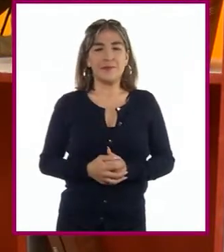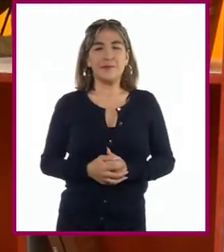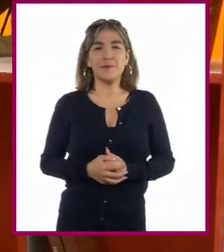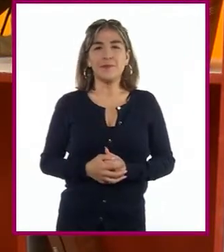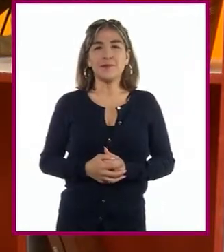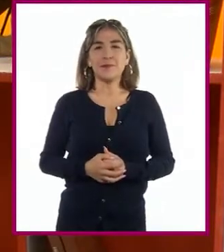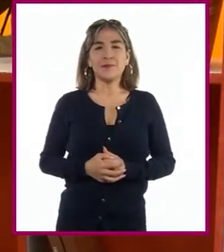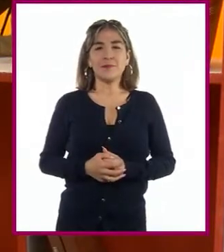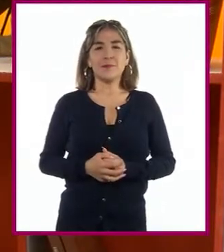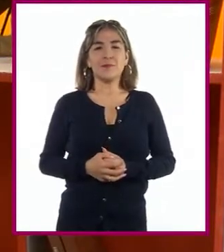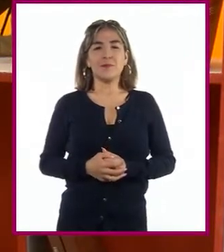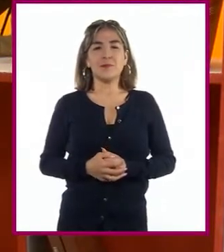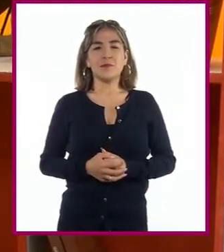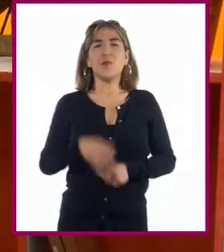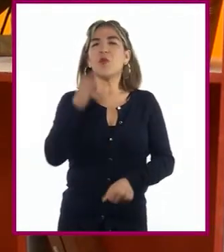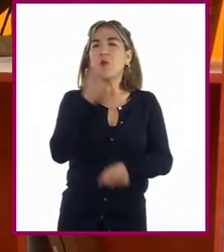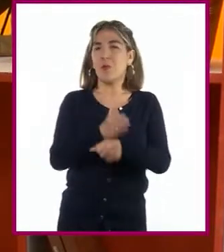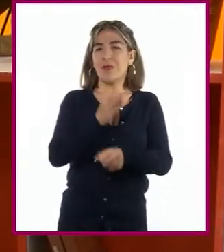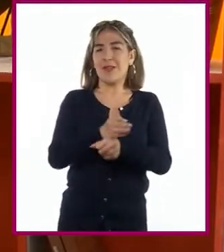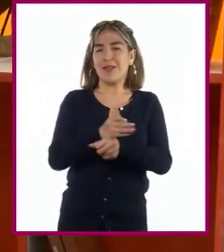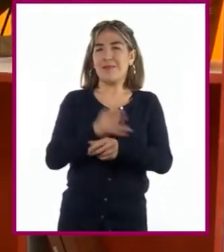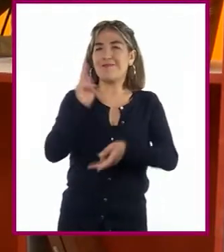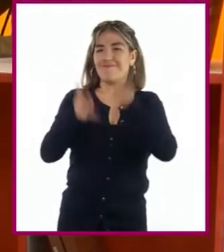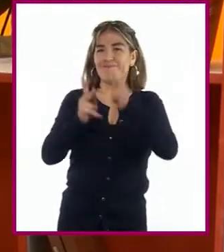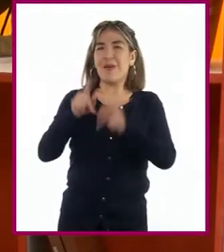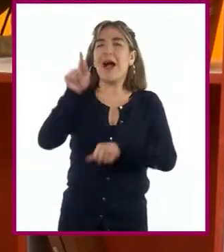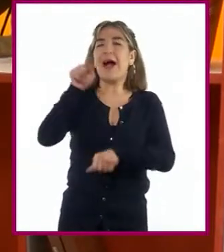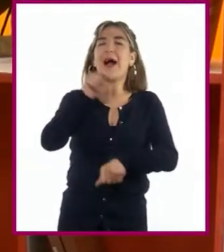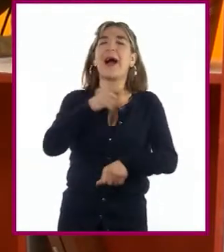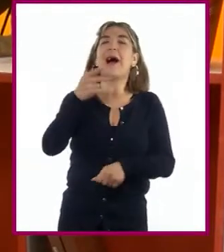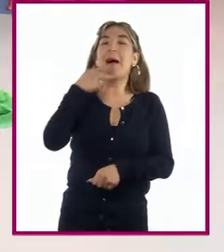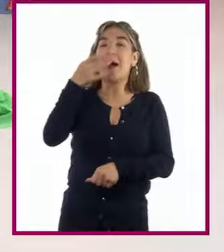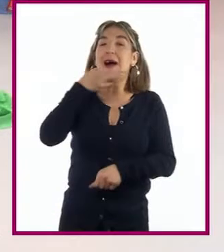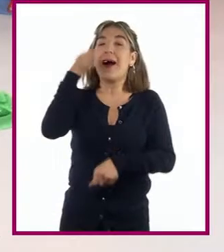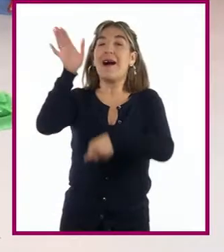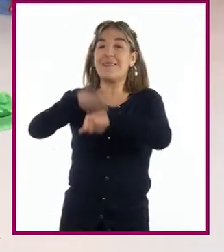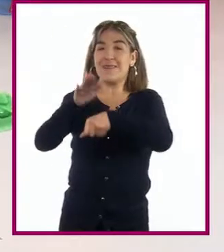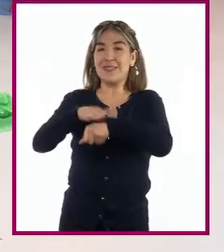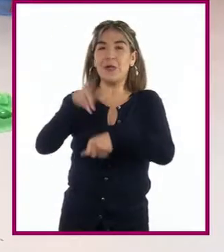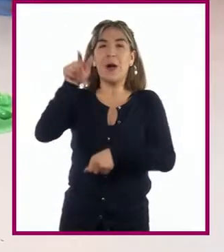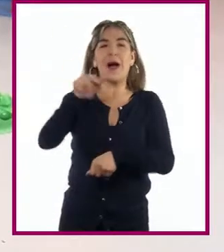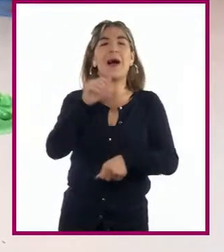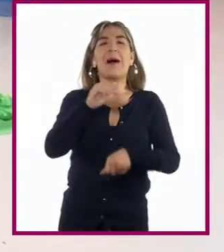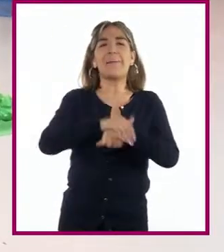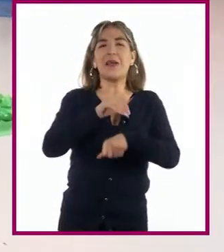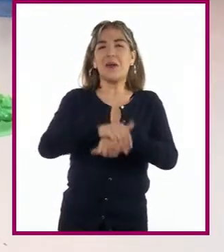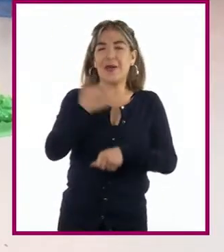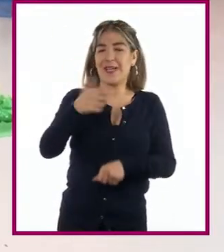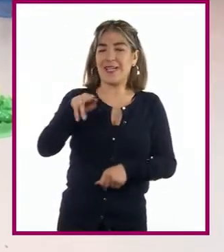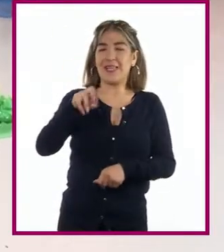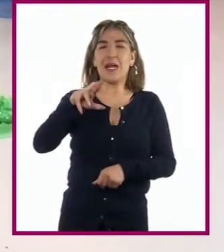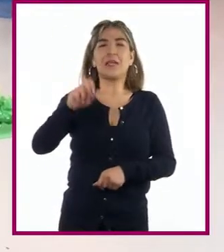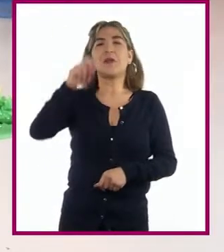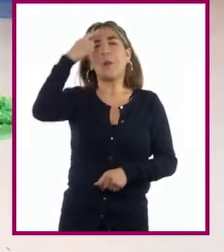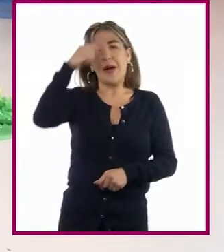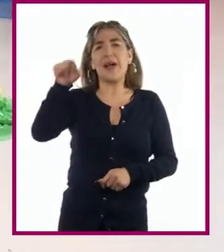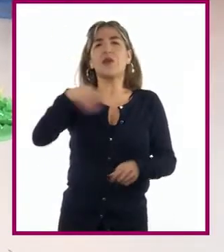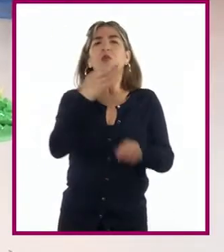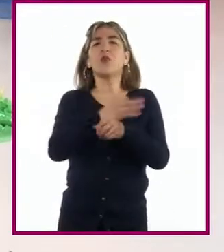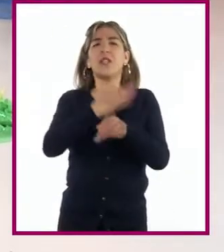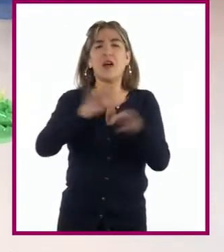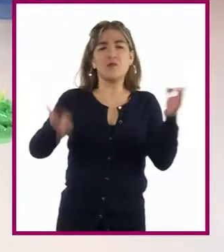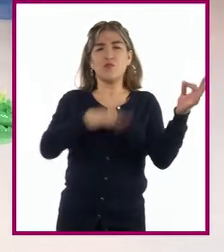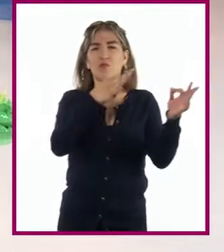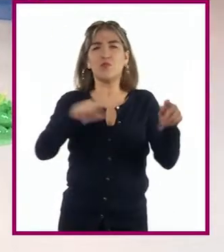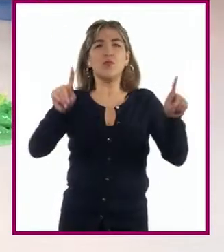si le hablamos a nuestro amigo Genaro y le pedimos que nos interprete una pieza musical y así